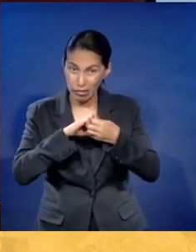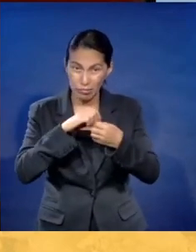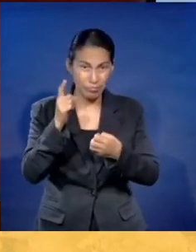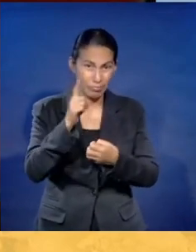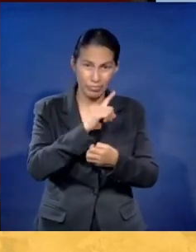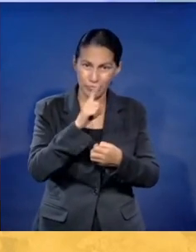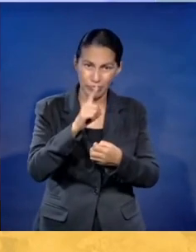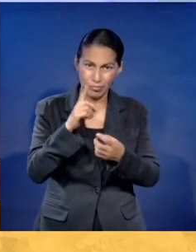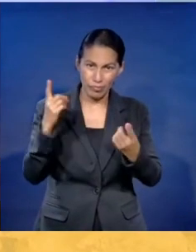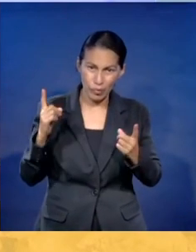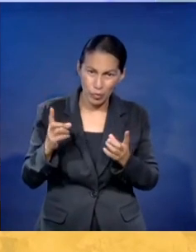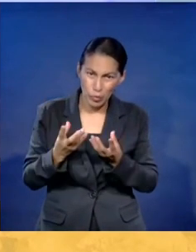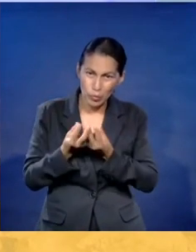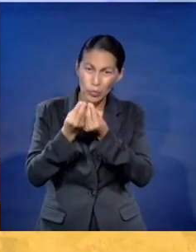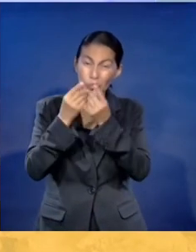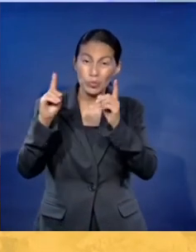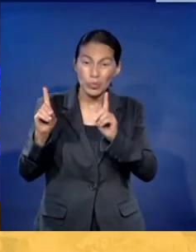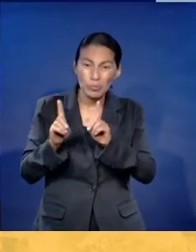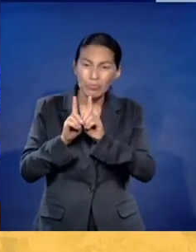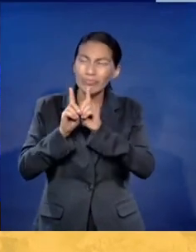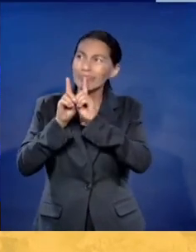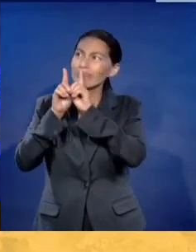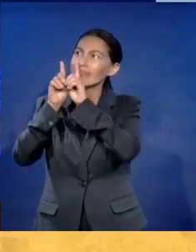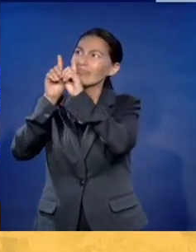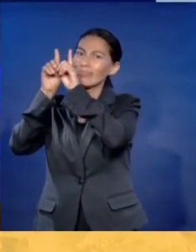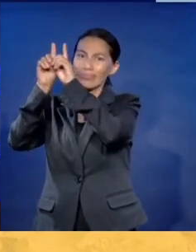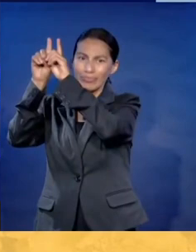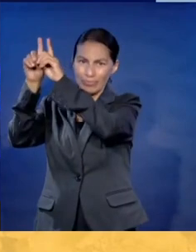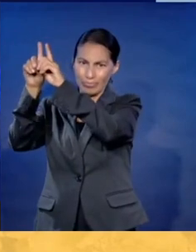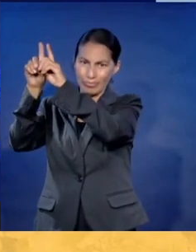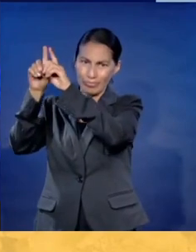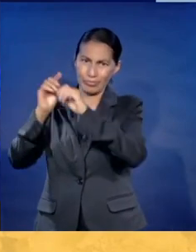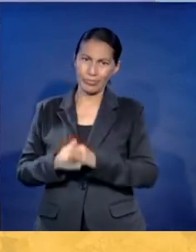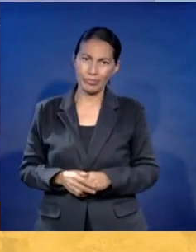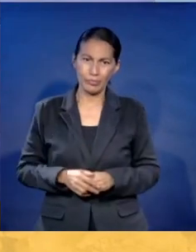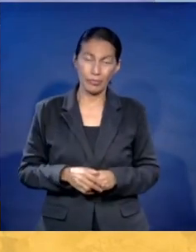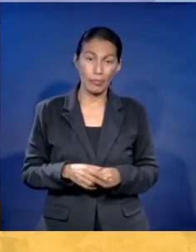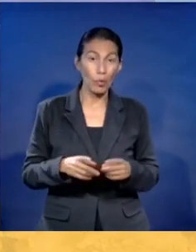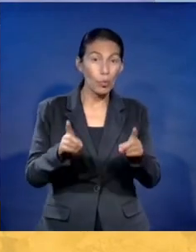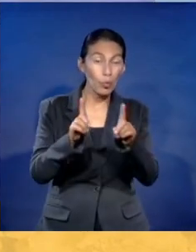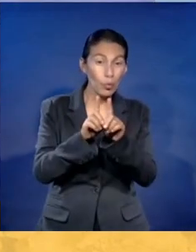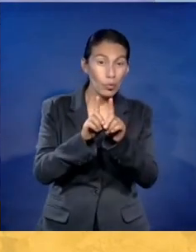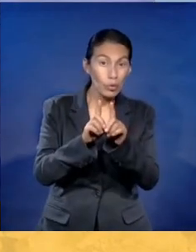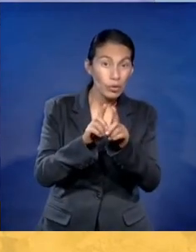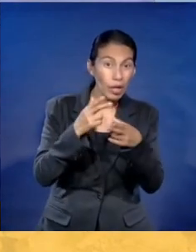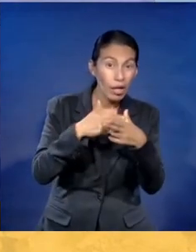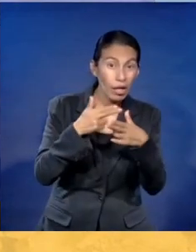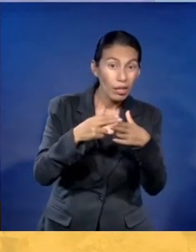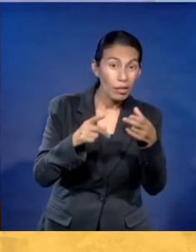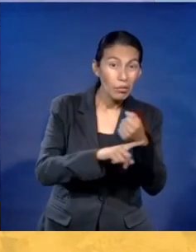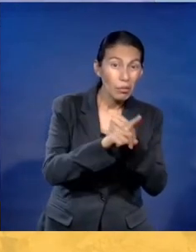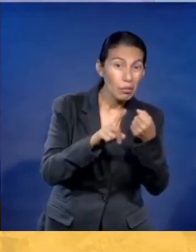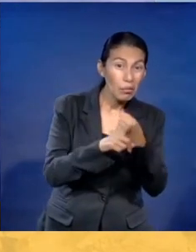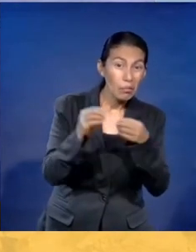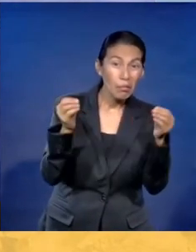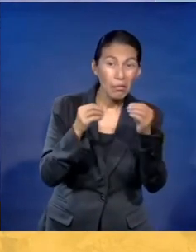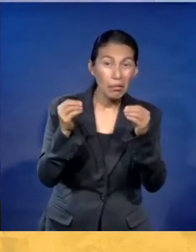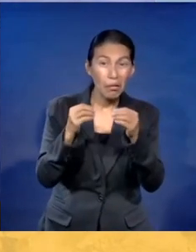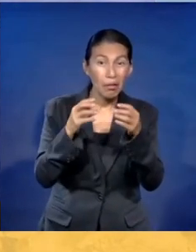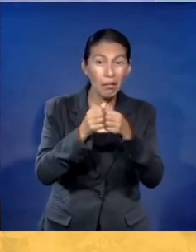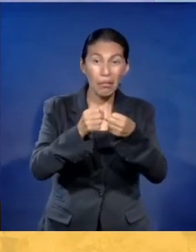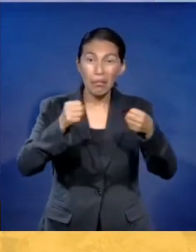de los cielos estemos juntos no hasta que los pleitos no se paren sino hasta que Cristo venga por